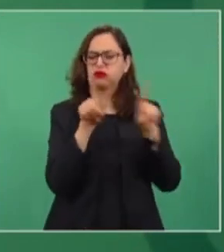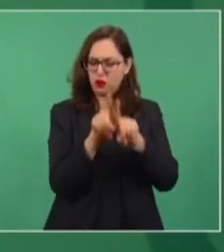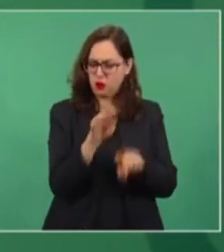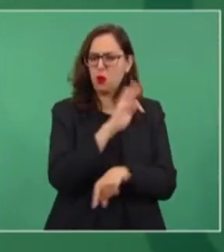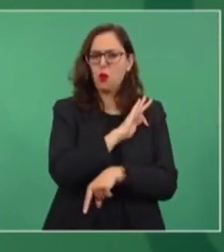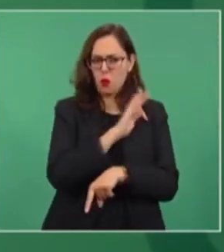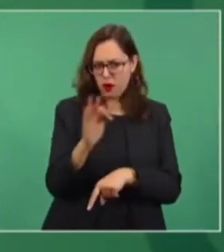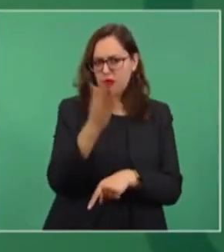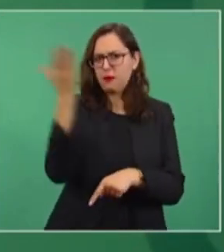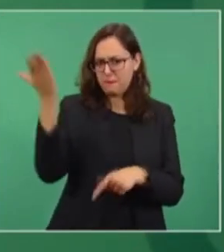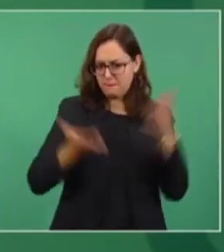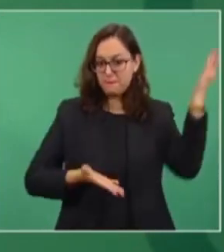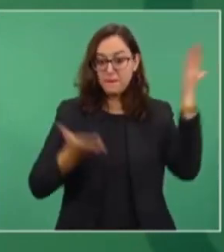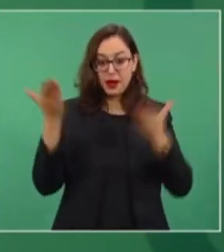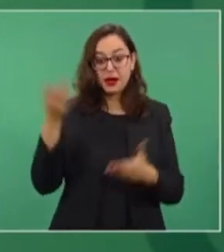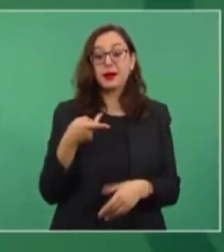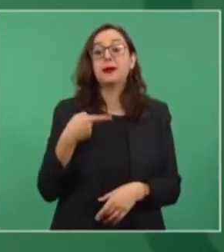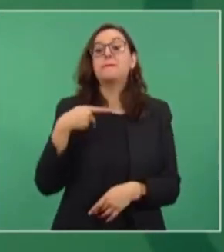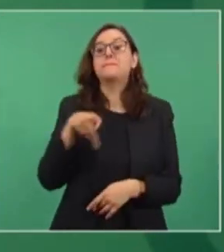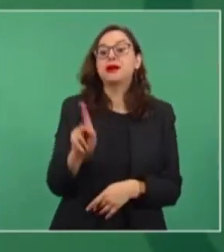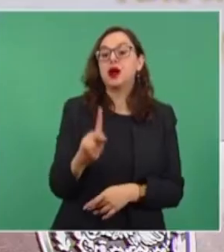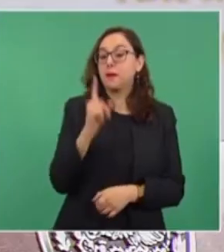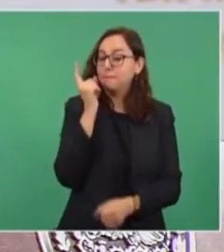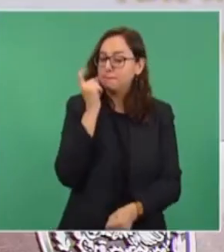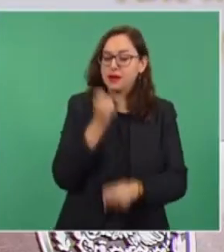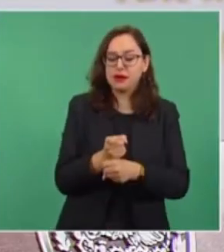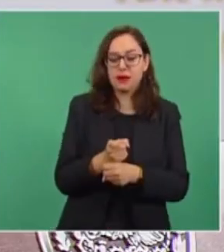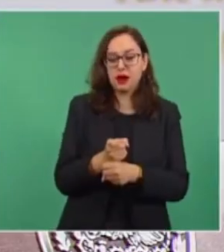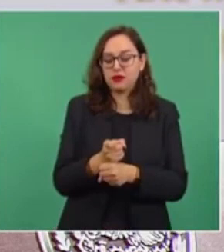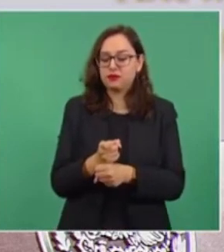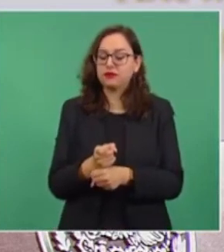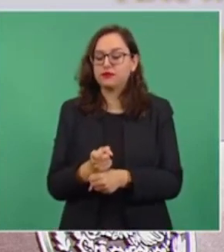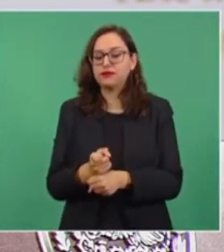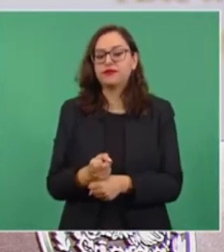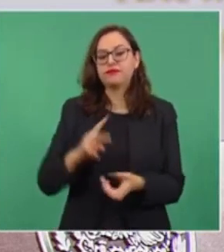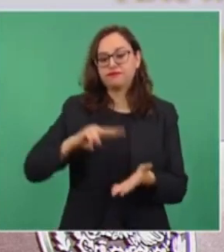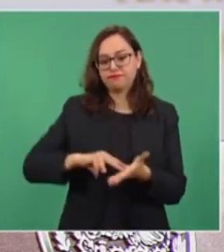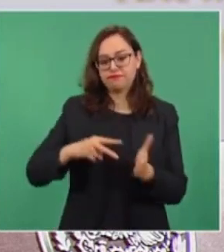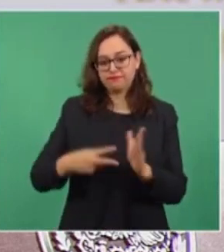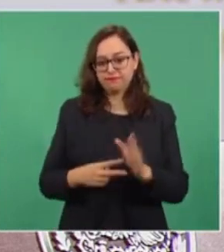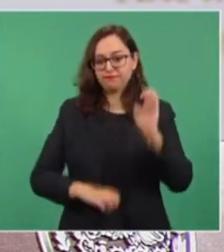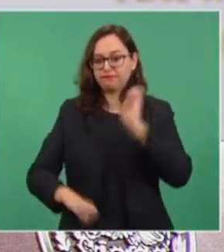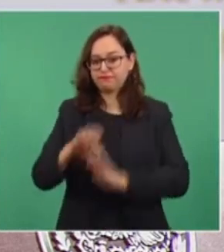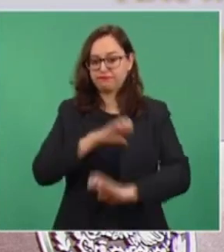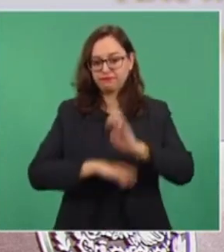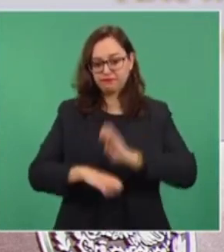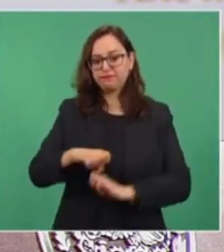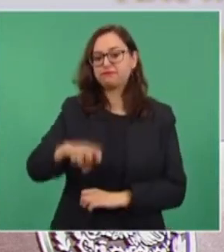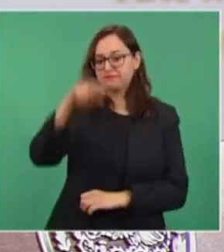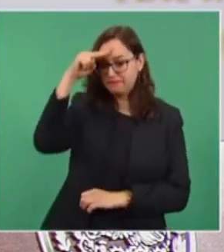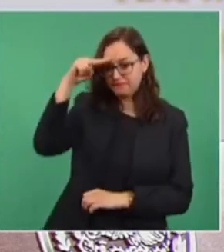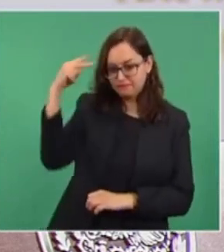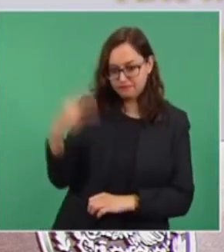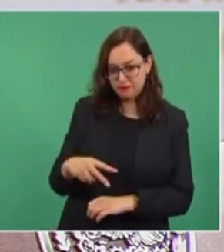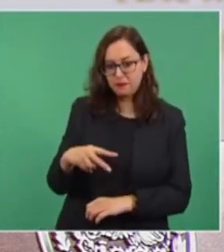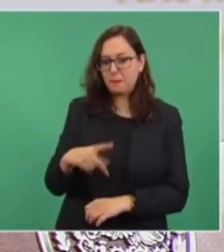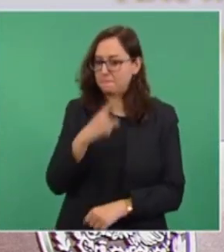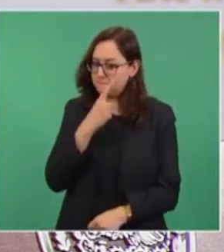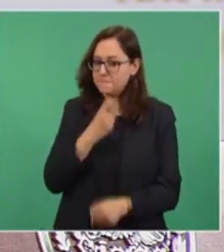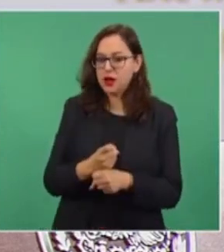darle preferencia a los ingenieros y a las empresas